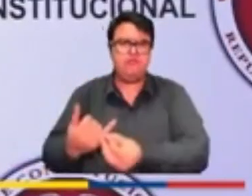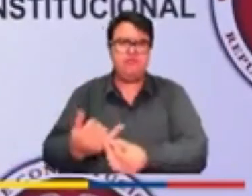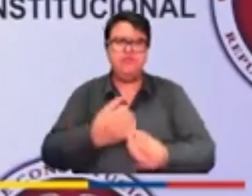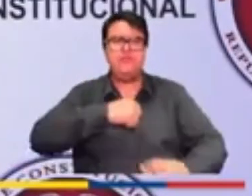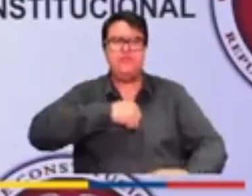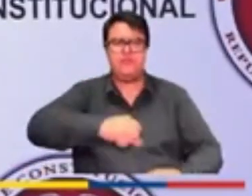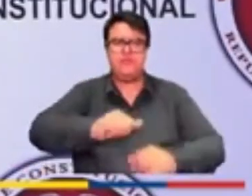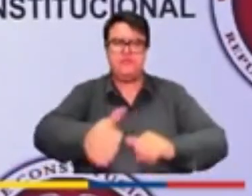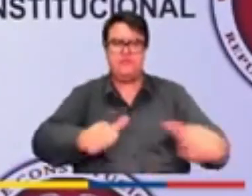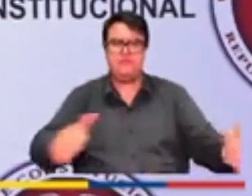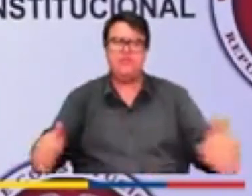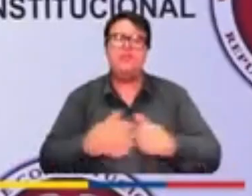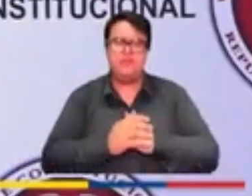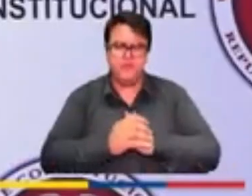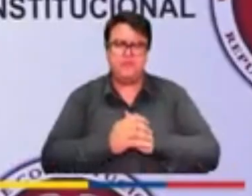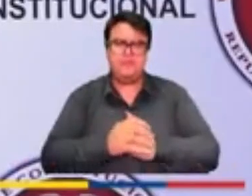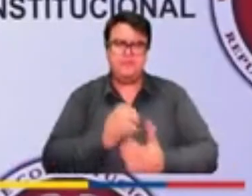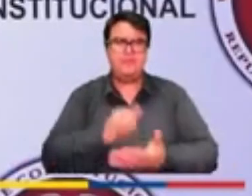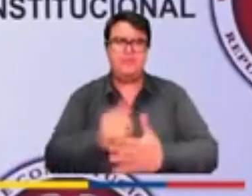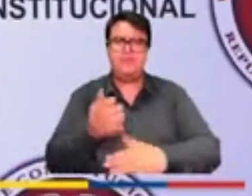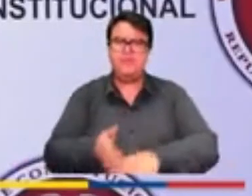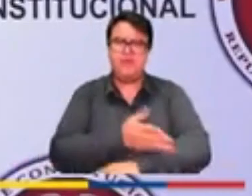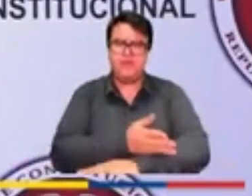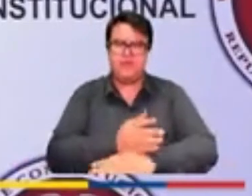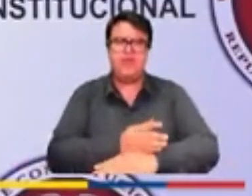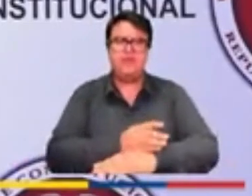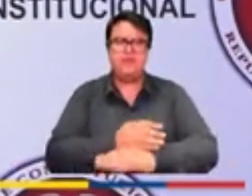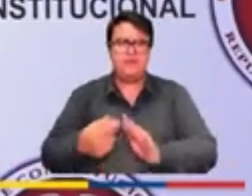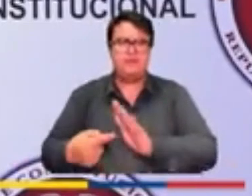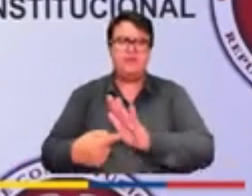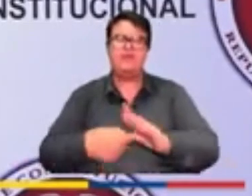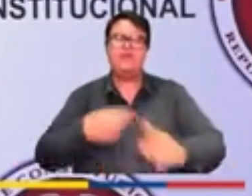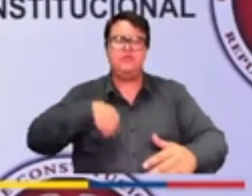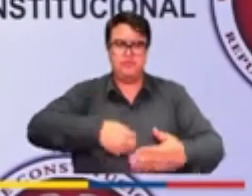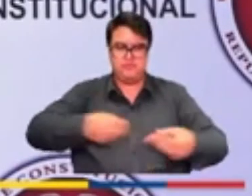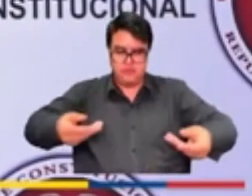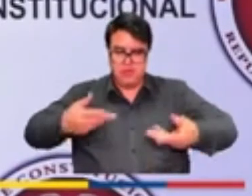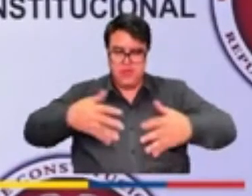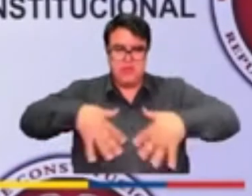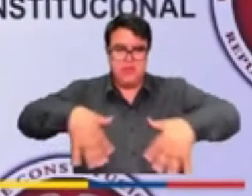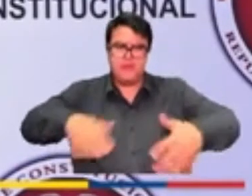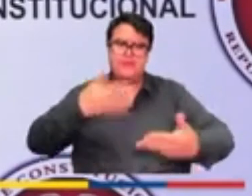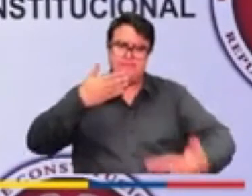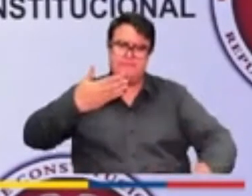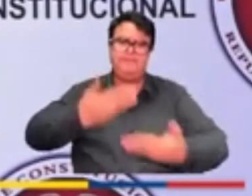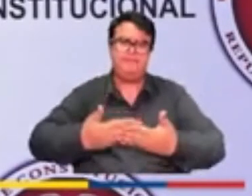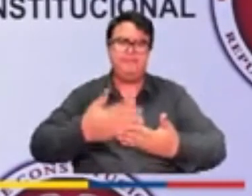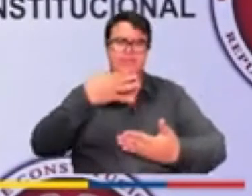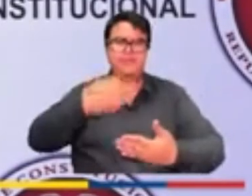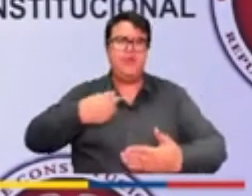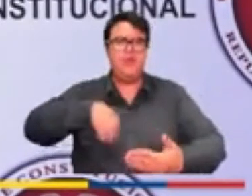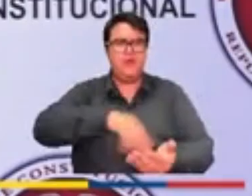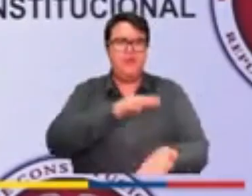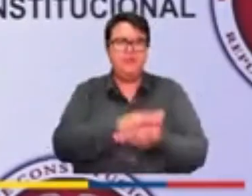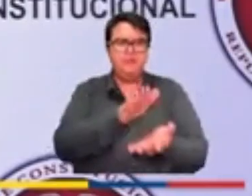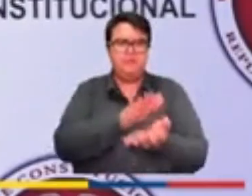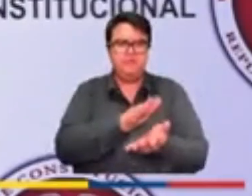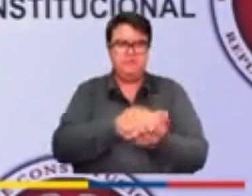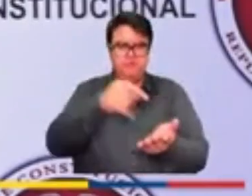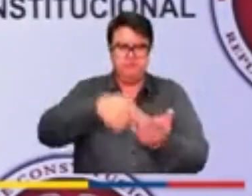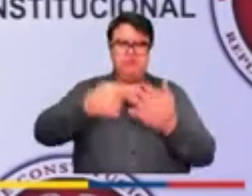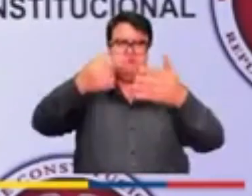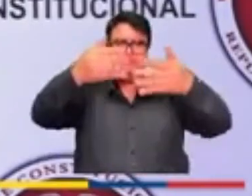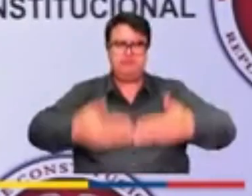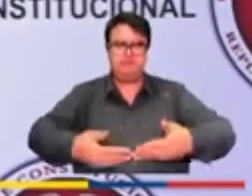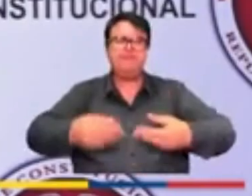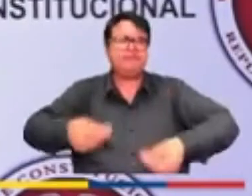derechos. Como manifesté al principio, agradecemos por este espacio y le haremos llegar el documento que tenemos,